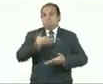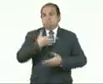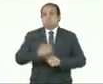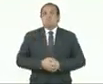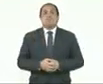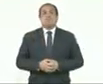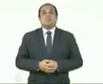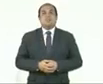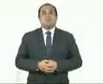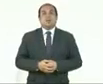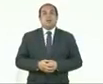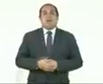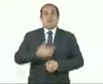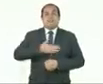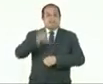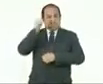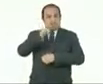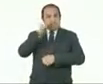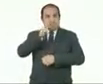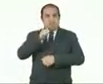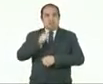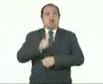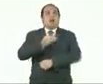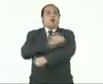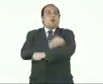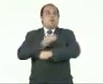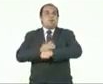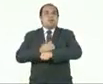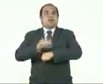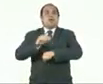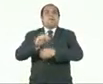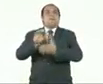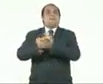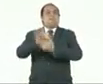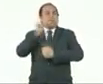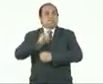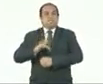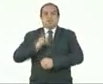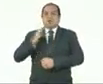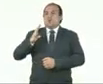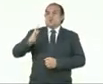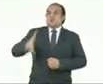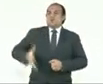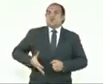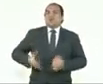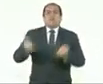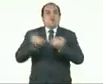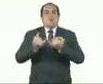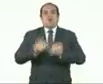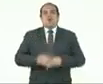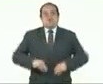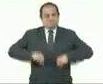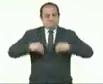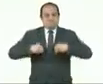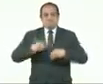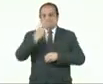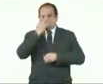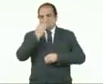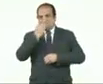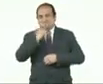Y a mí siempre, doctora, me acompaña mi esposa, la cual me siento muy orgulloso y muy coyoacanense. Gracias, Rosy.